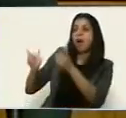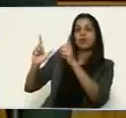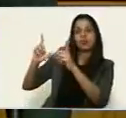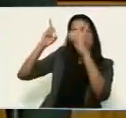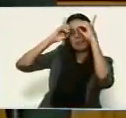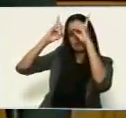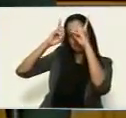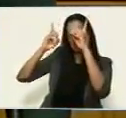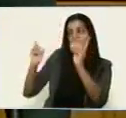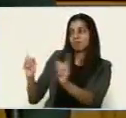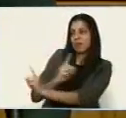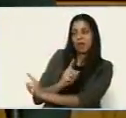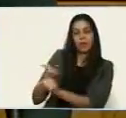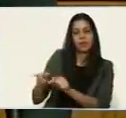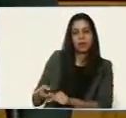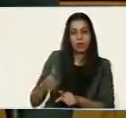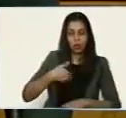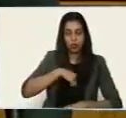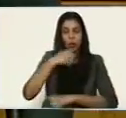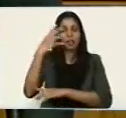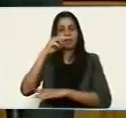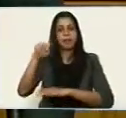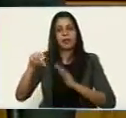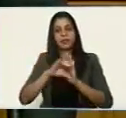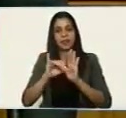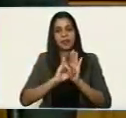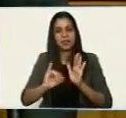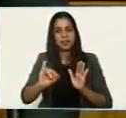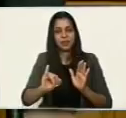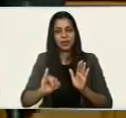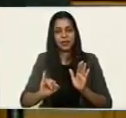esta poderosísima y soberanísima Asamblea Nacional Constituyente.